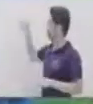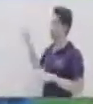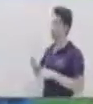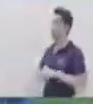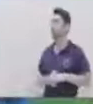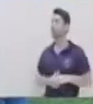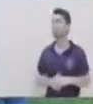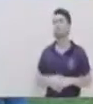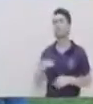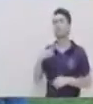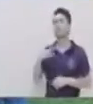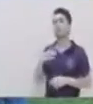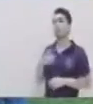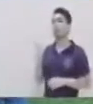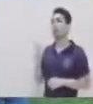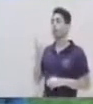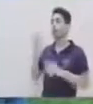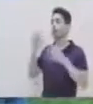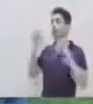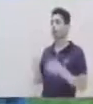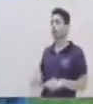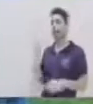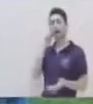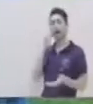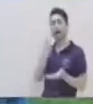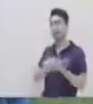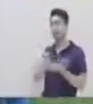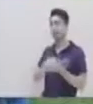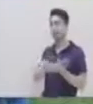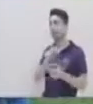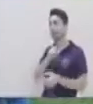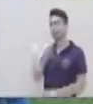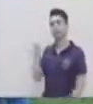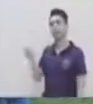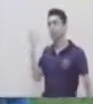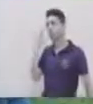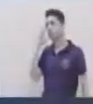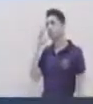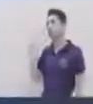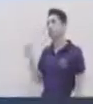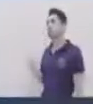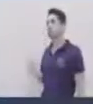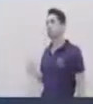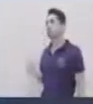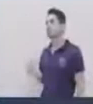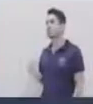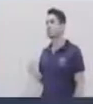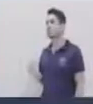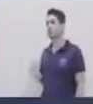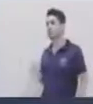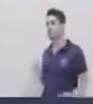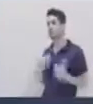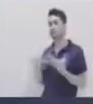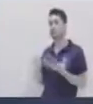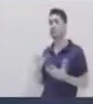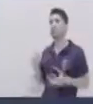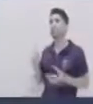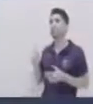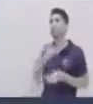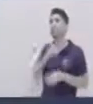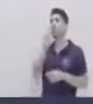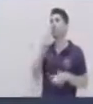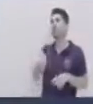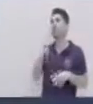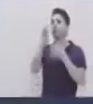persona. Tenemos la primera persona de gramatical. Te apuesto que has escuchado también esas